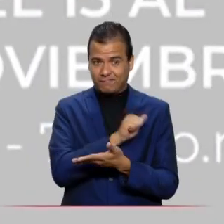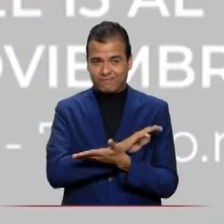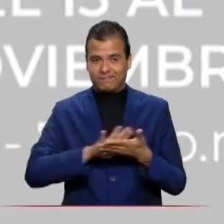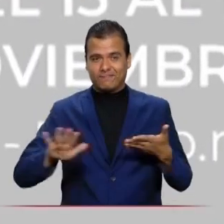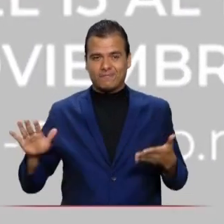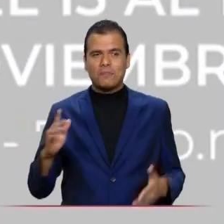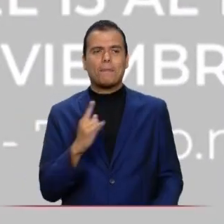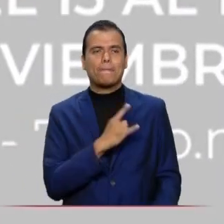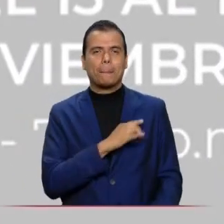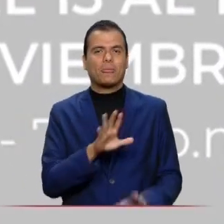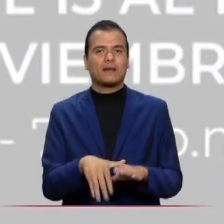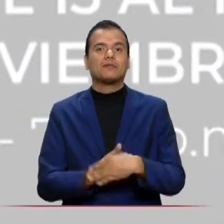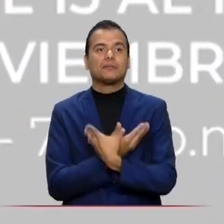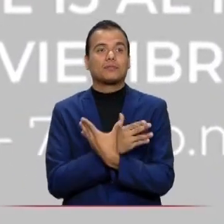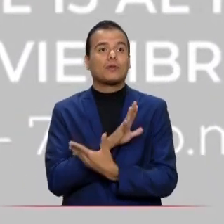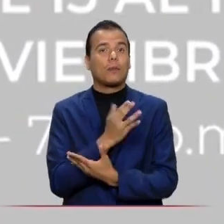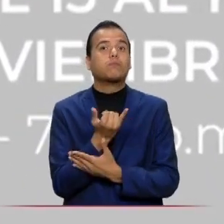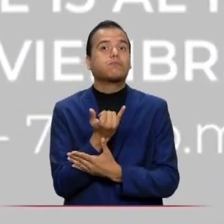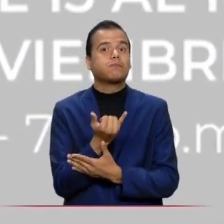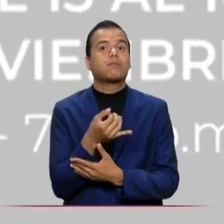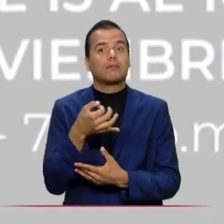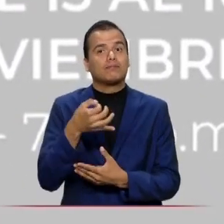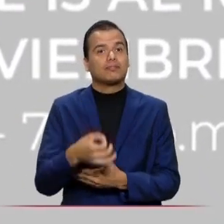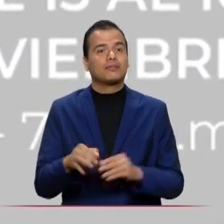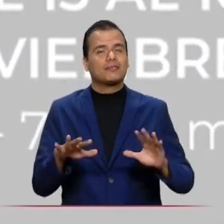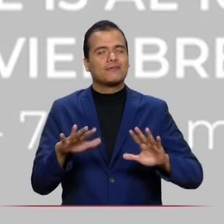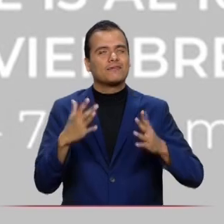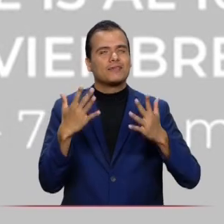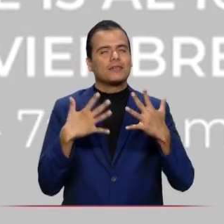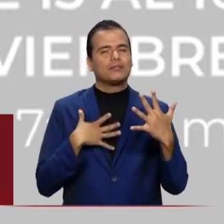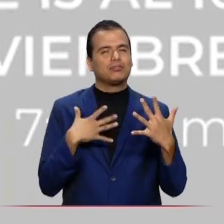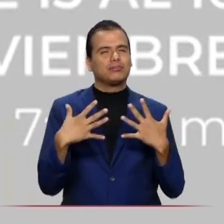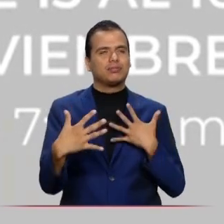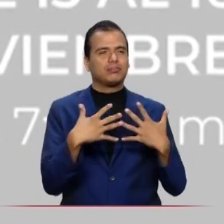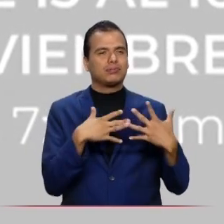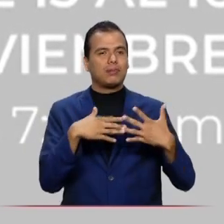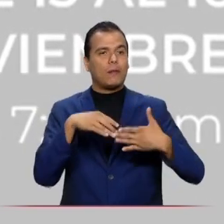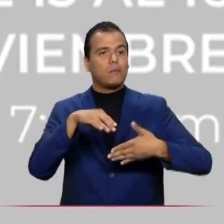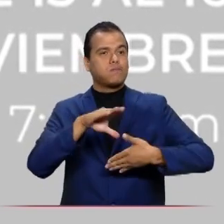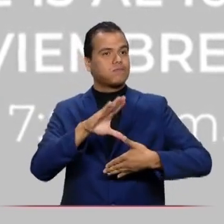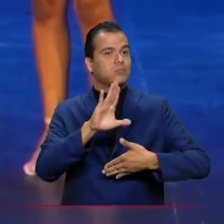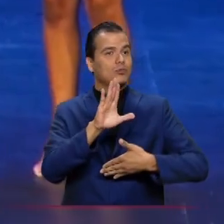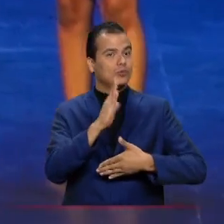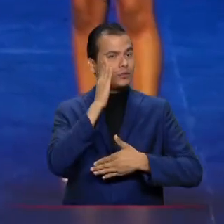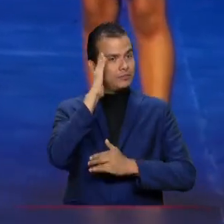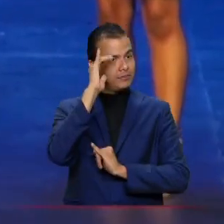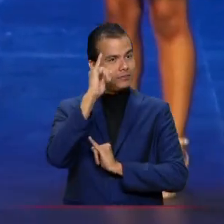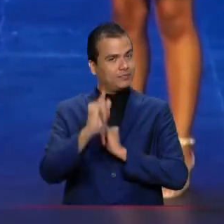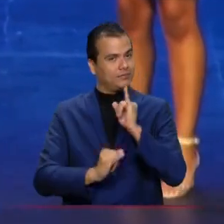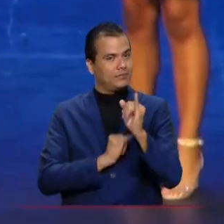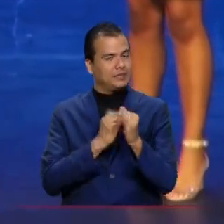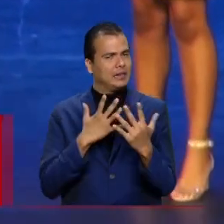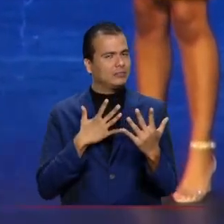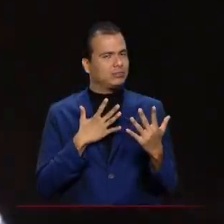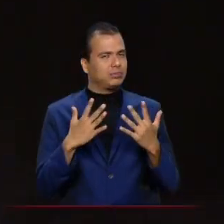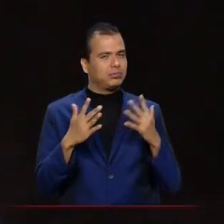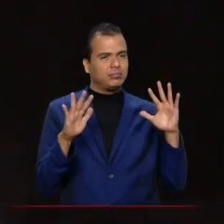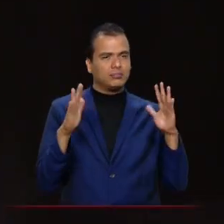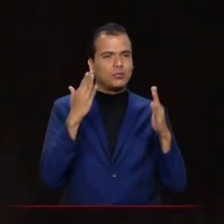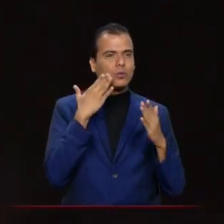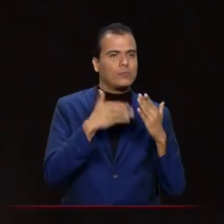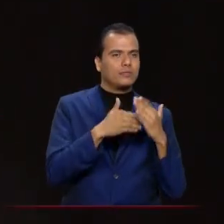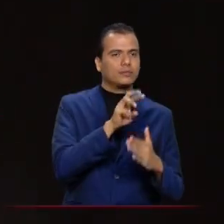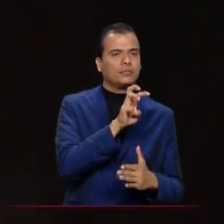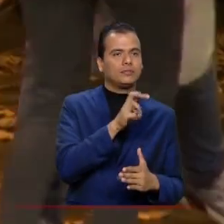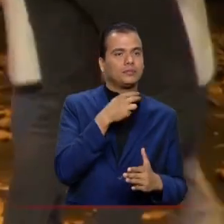La Universidad Santiago de Cali vive por estos días el Festival de Teatro de las Américas, un evento internacional que va hasta el 16 de noviembre.